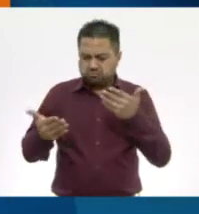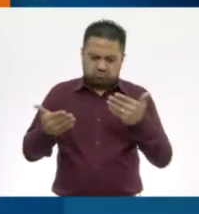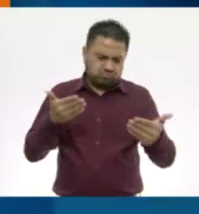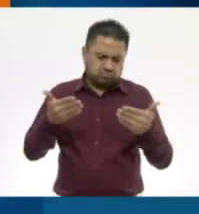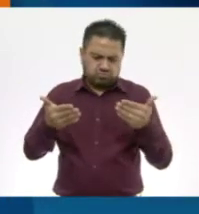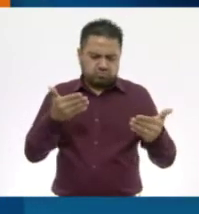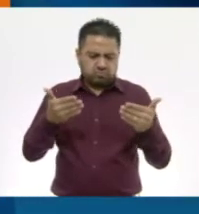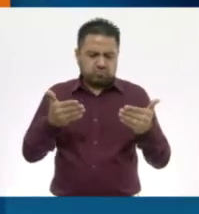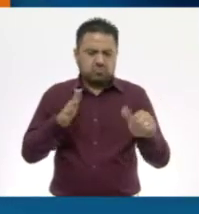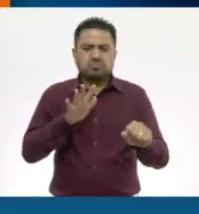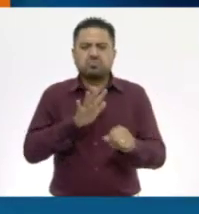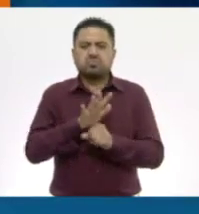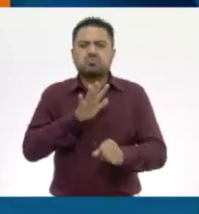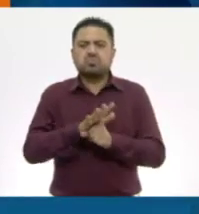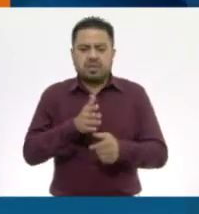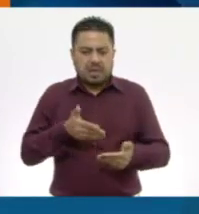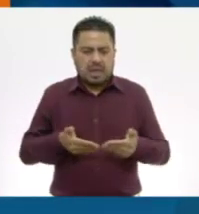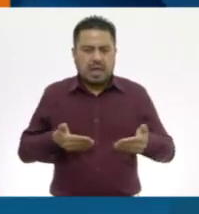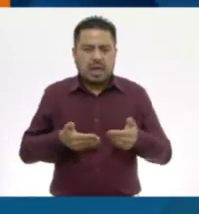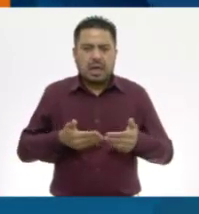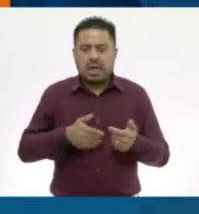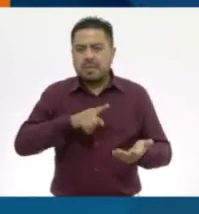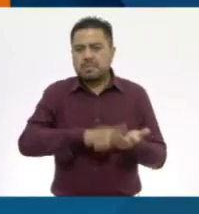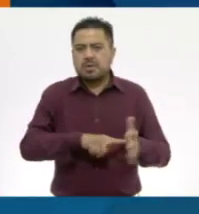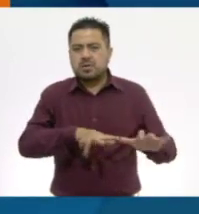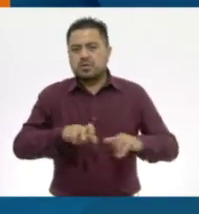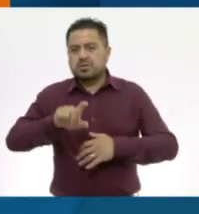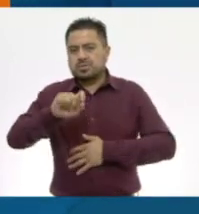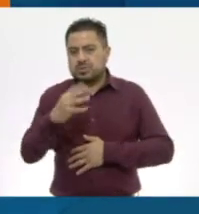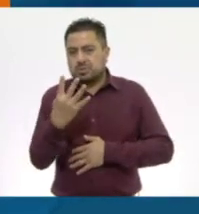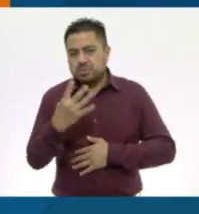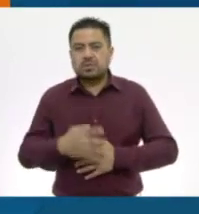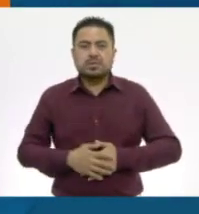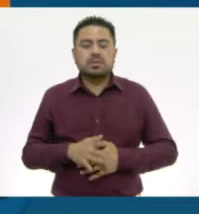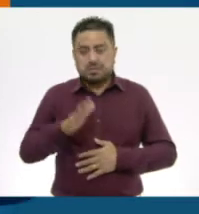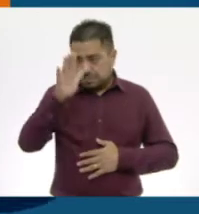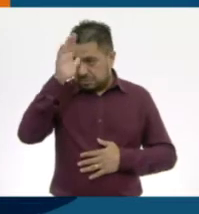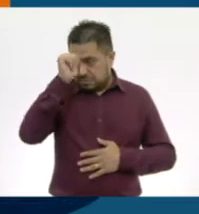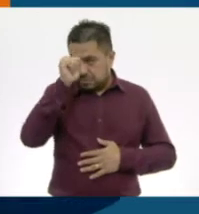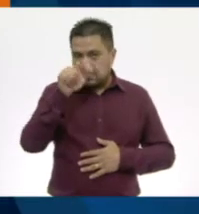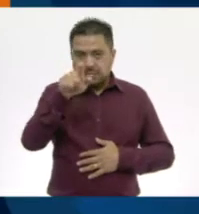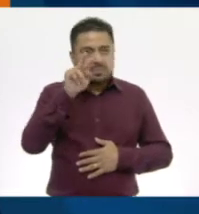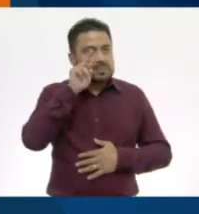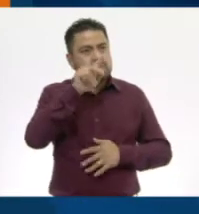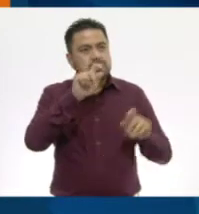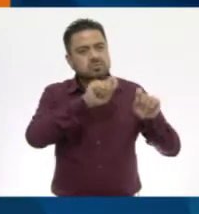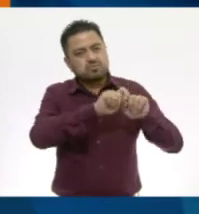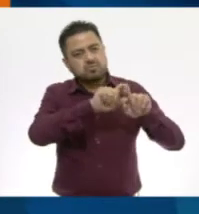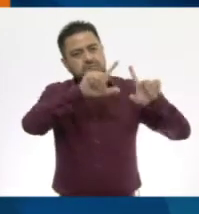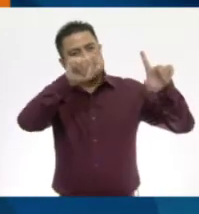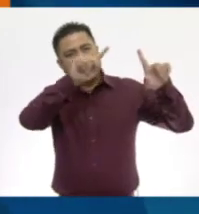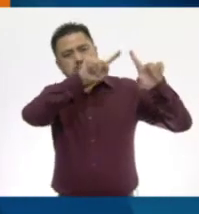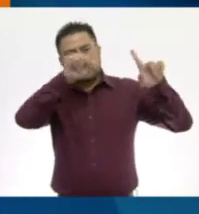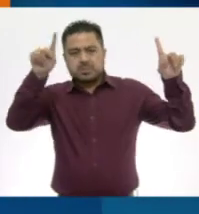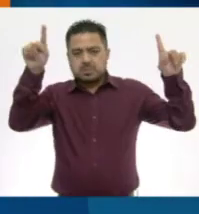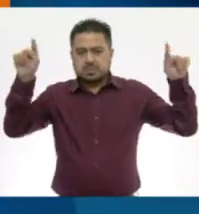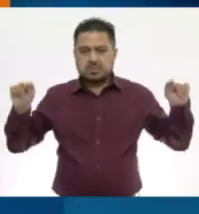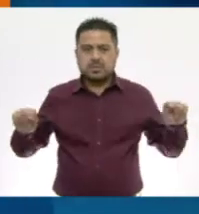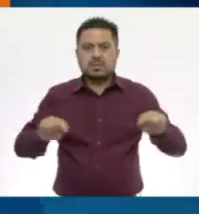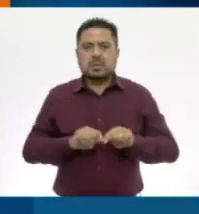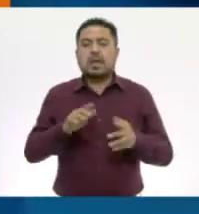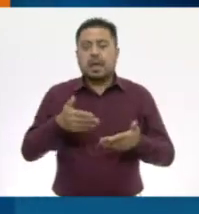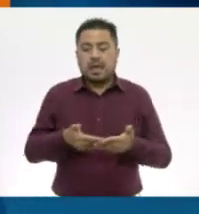comparación de lo que es la actualidad con 1824. ¿De acuerdo? Vamos a ver el cuadro. Primero, en